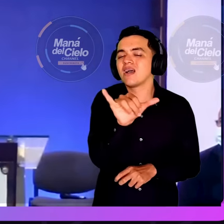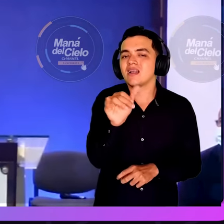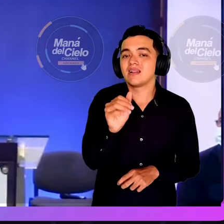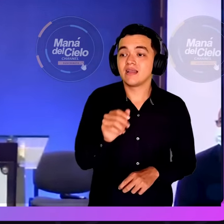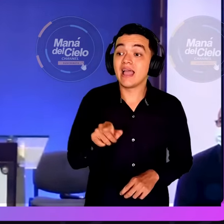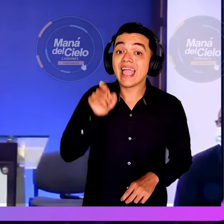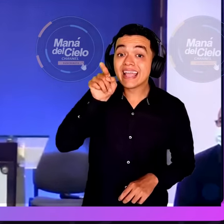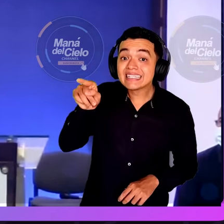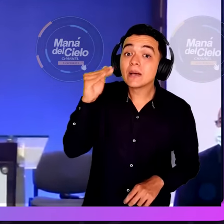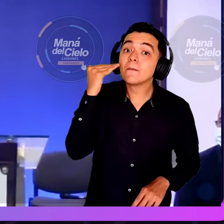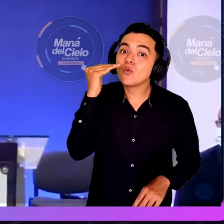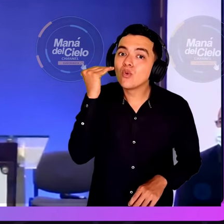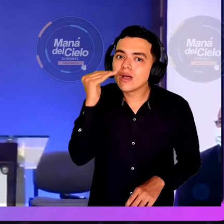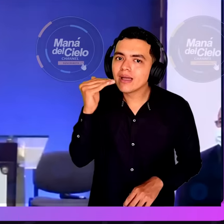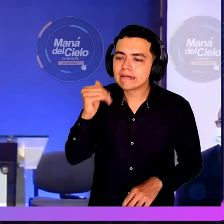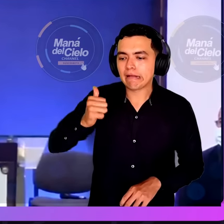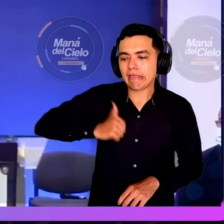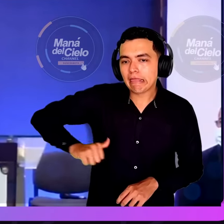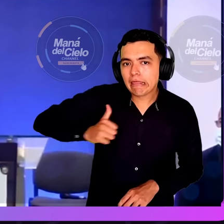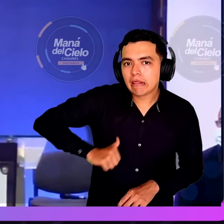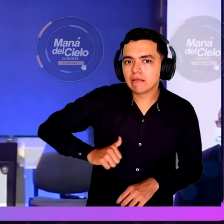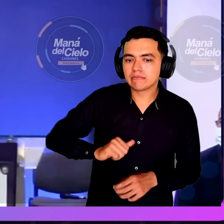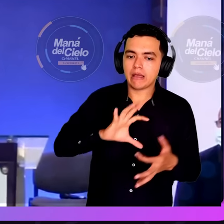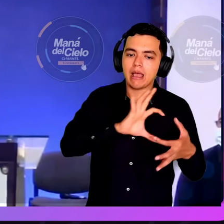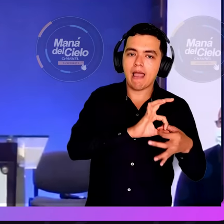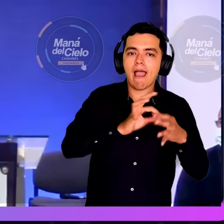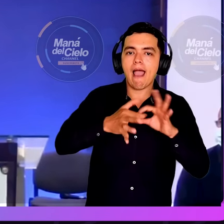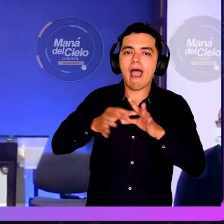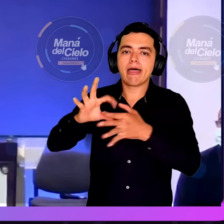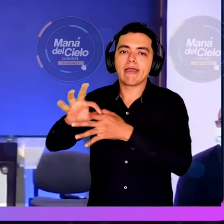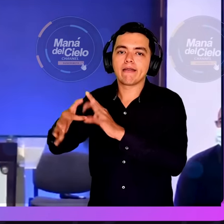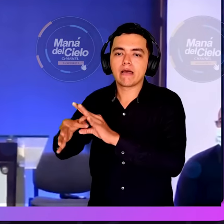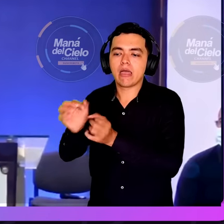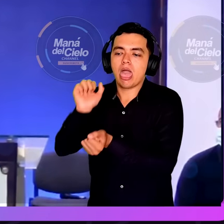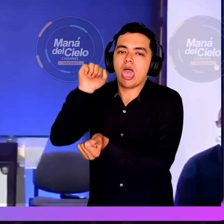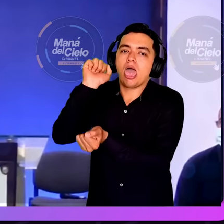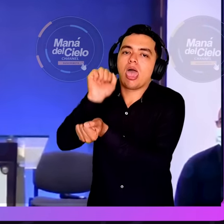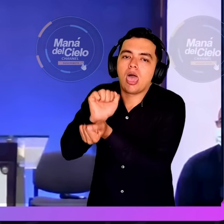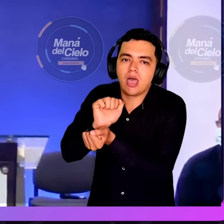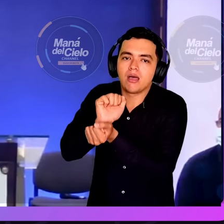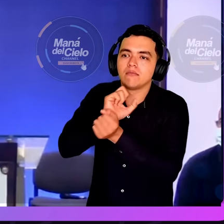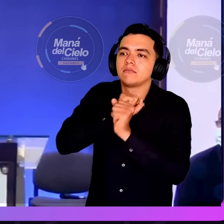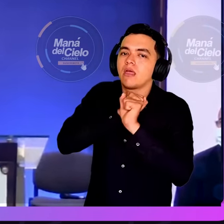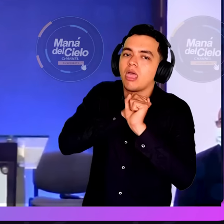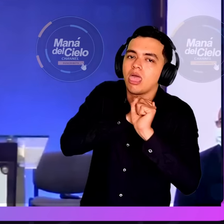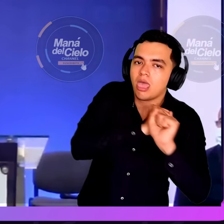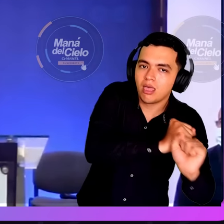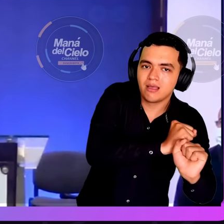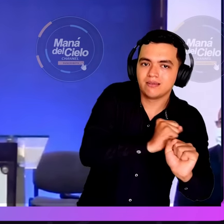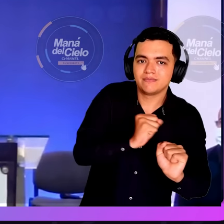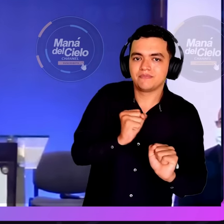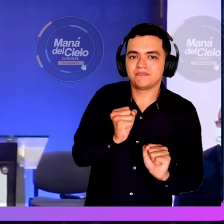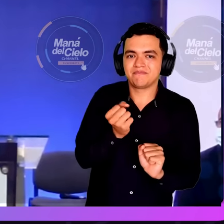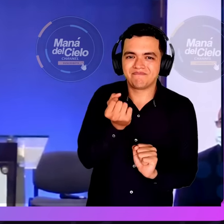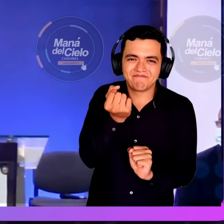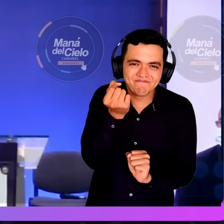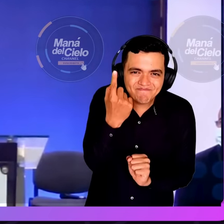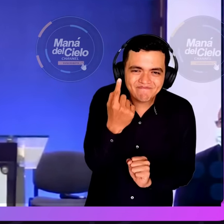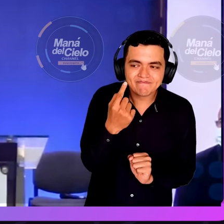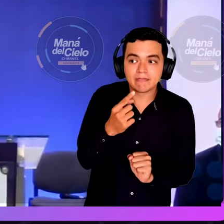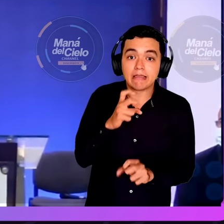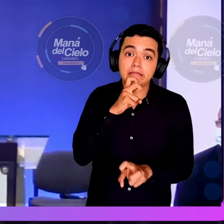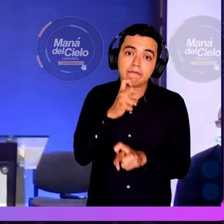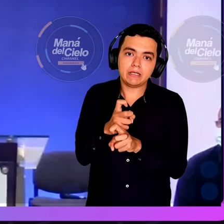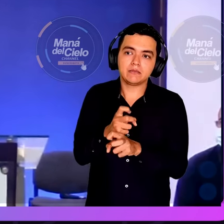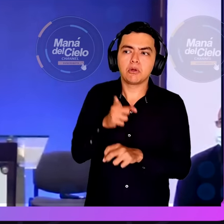Bueno, esto ya es otra cosa, de talleres de oración, ya como más profunda, pero como no me puedo desviar y ya se nos va el tiempo. Entonces, hermano, yo sentí esa